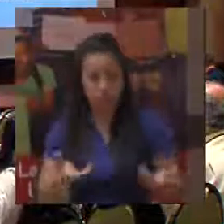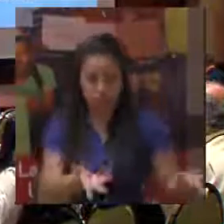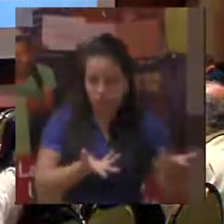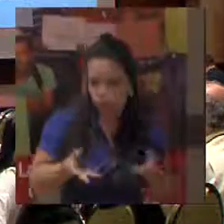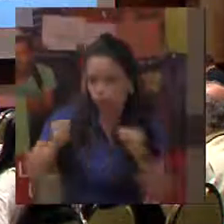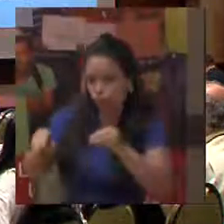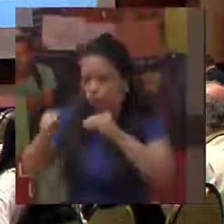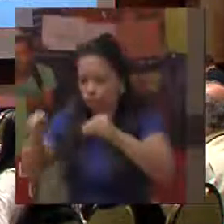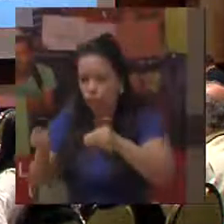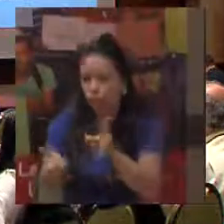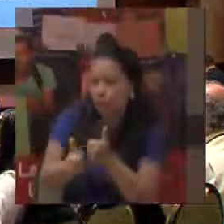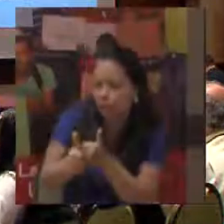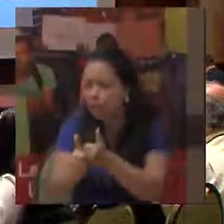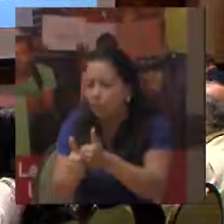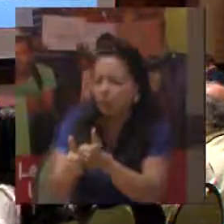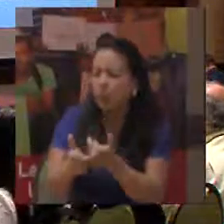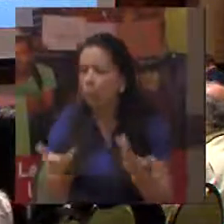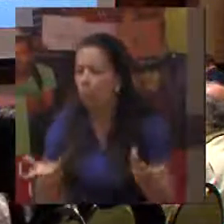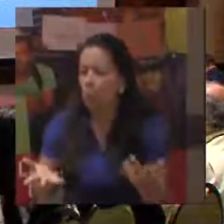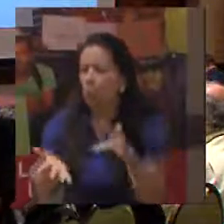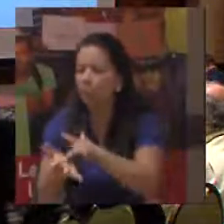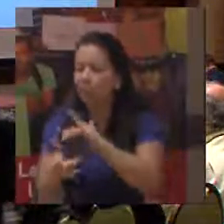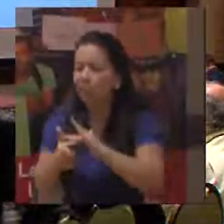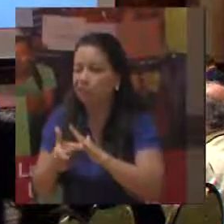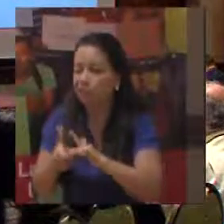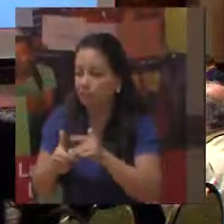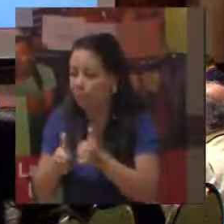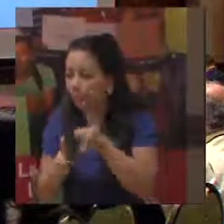nuestra operación en esos lugares.